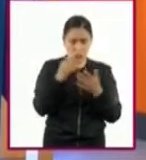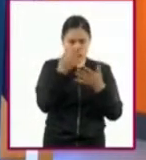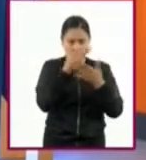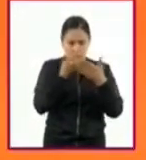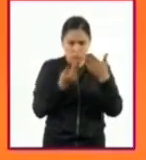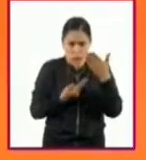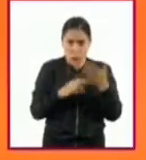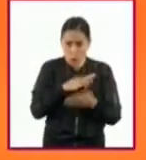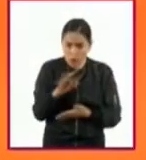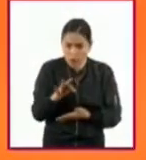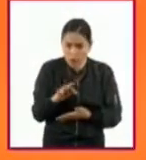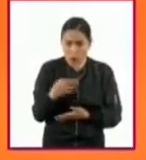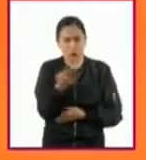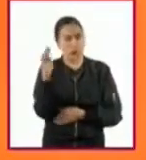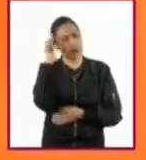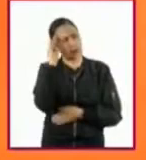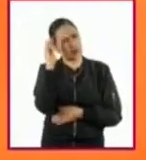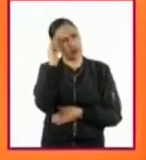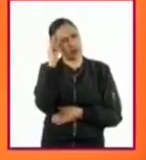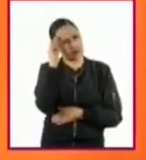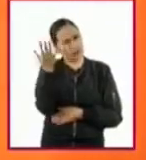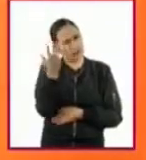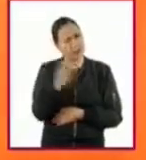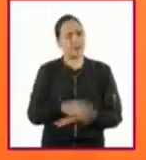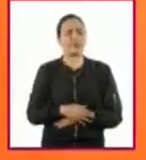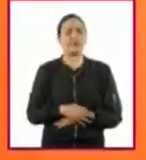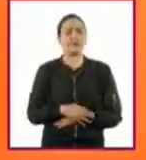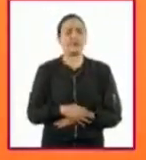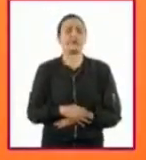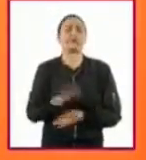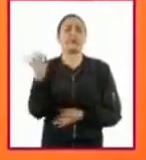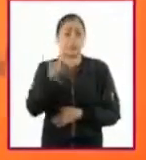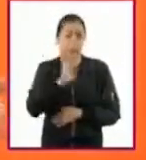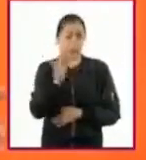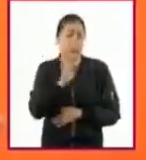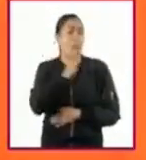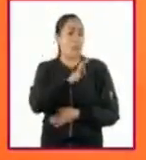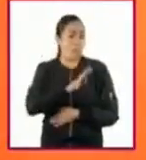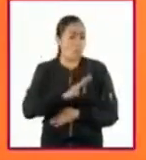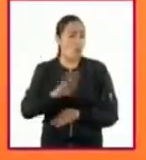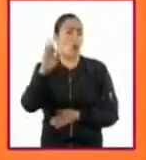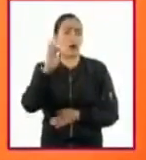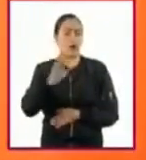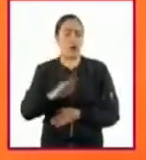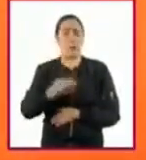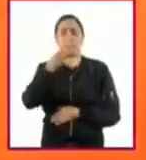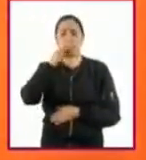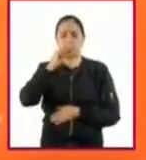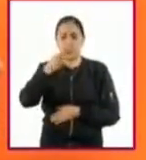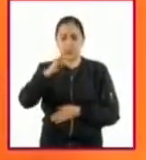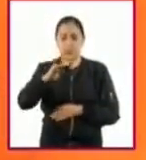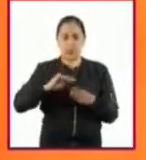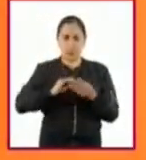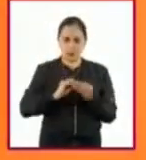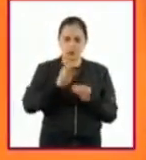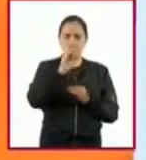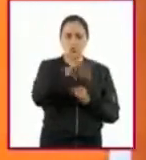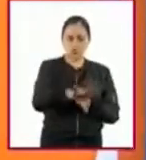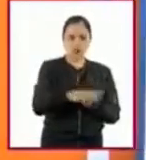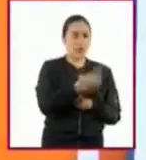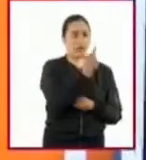estrategia? Para responder lo anterior y saber si es posible enviar el telegrama, incluyendo todos los